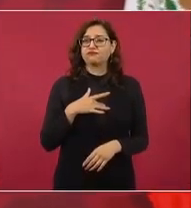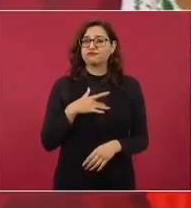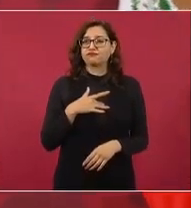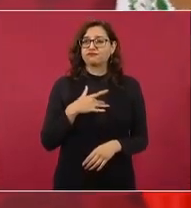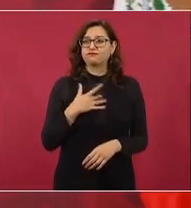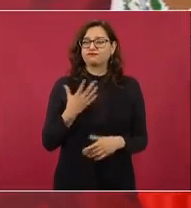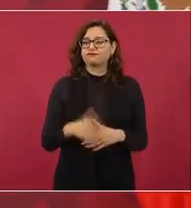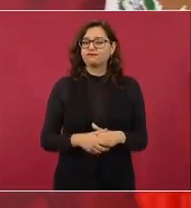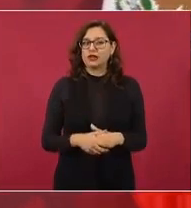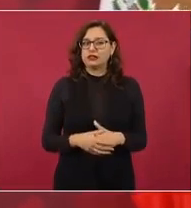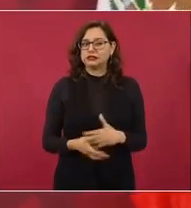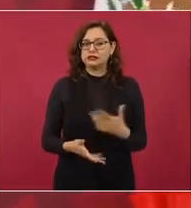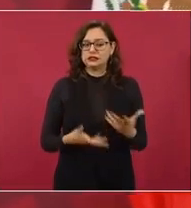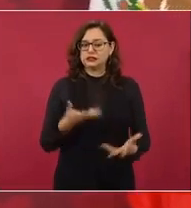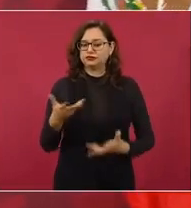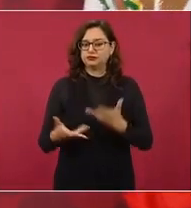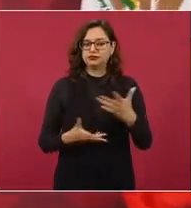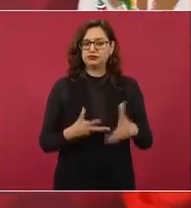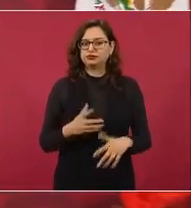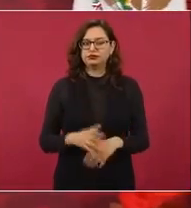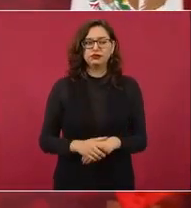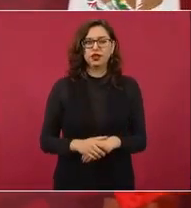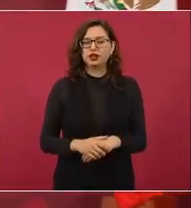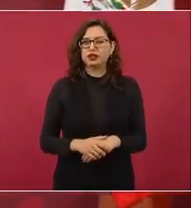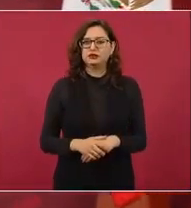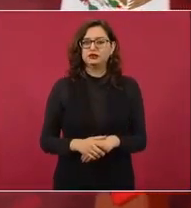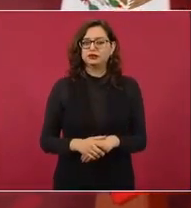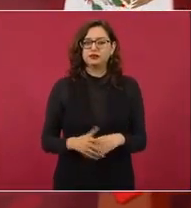les olvidaron a los